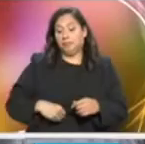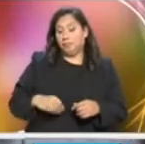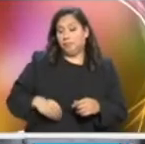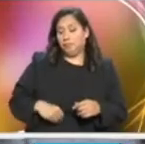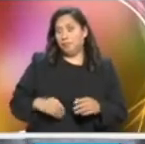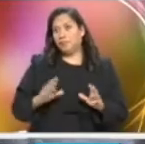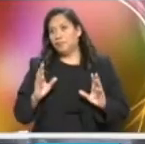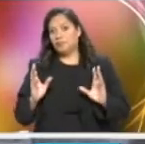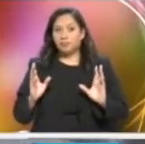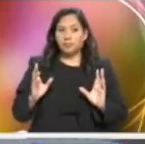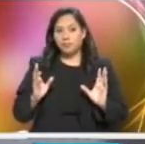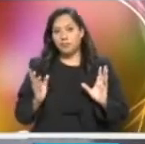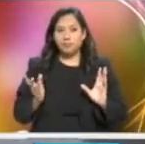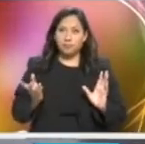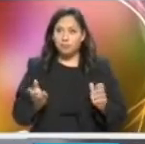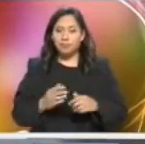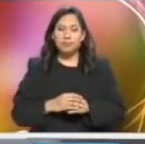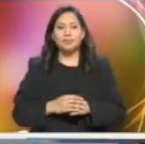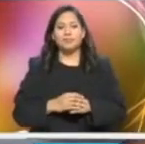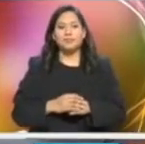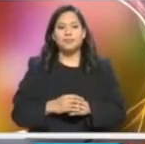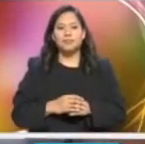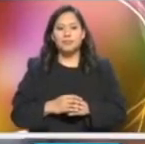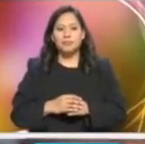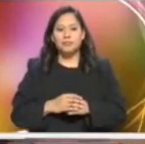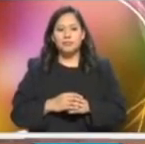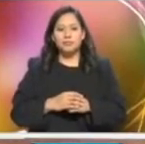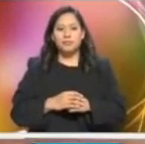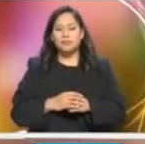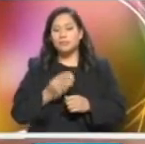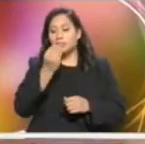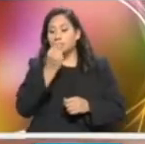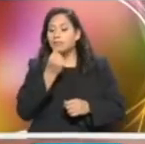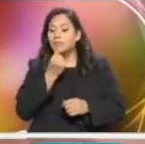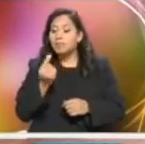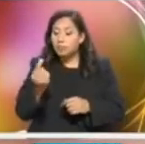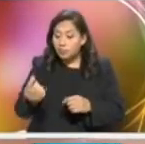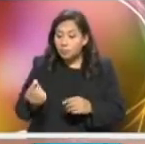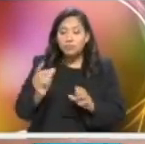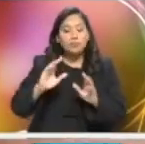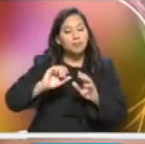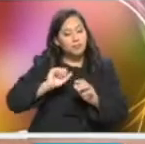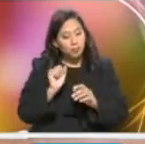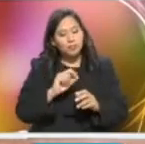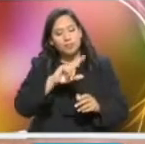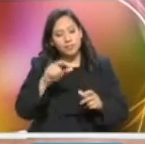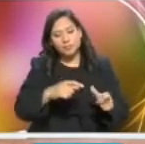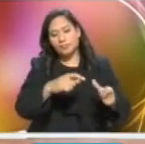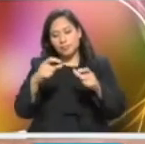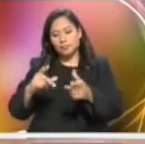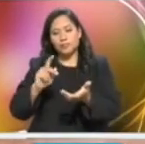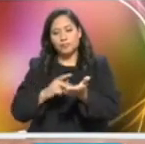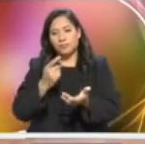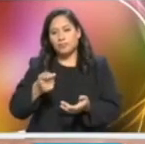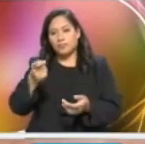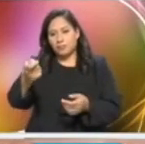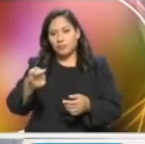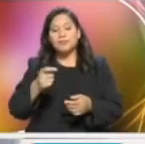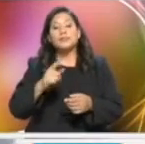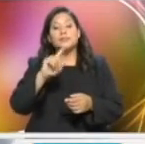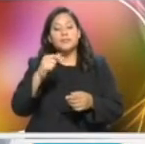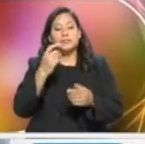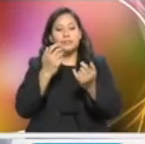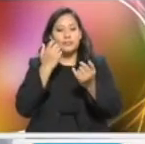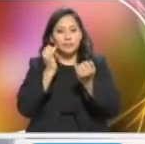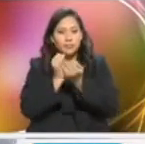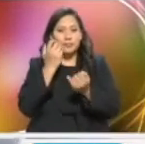que porque vamos a dejarle la comida al niño. Pues ni modo, si no se la come el niño, se la guarda y se la vuelve a dar después, ¿no? Claro. Y bueno, también quiero recordarle a toda